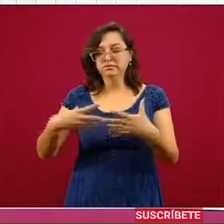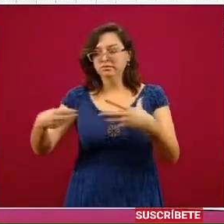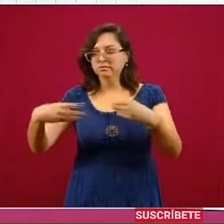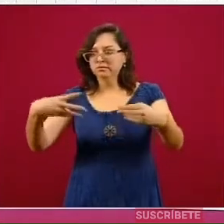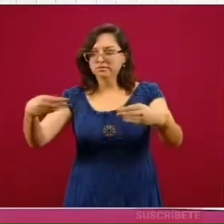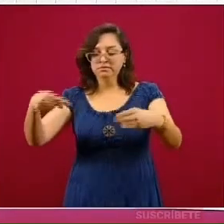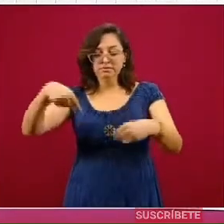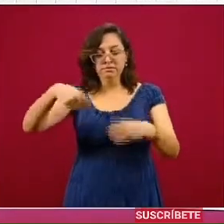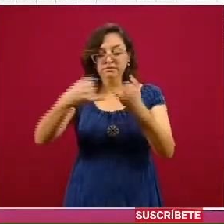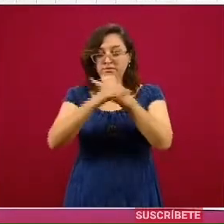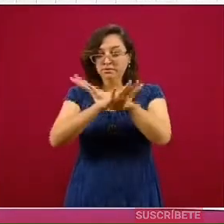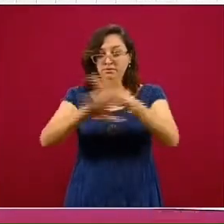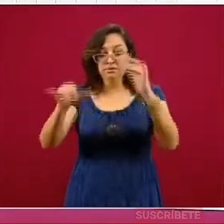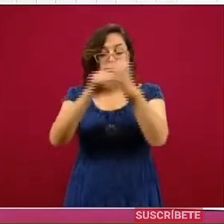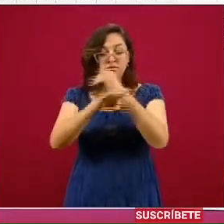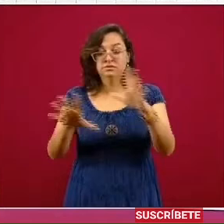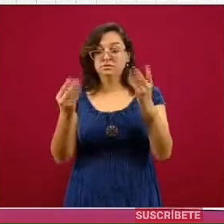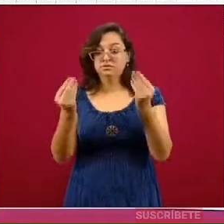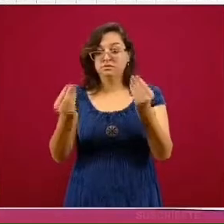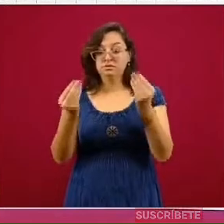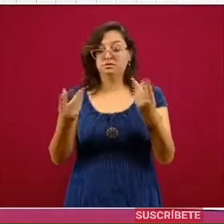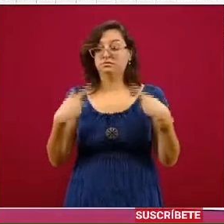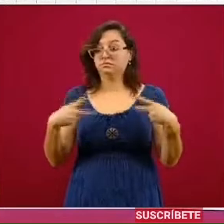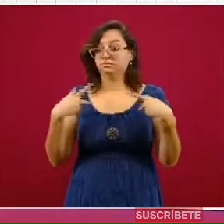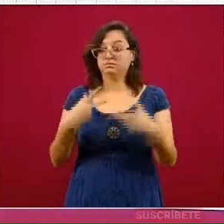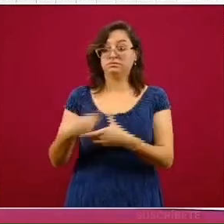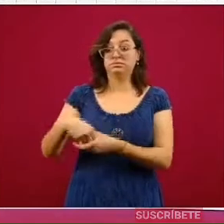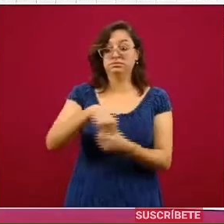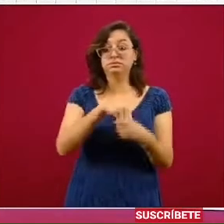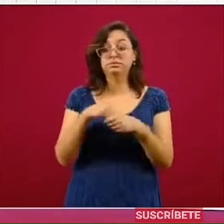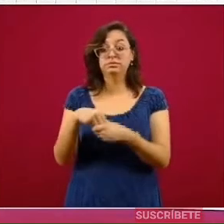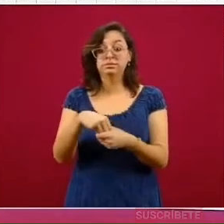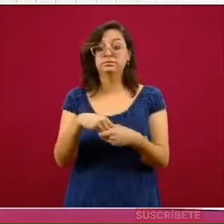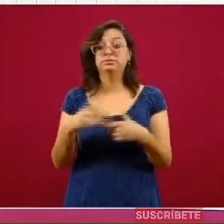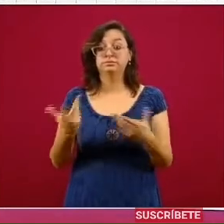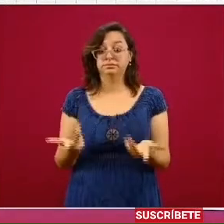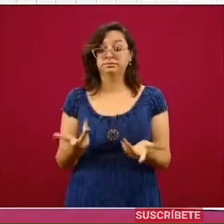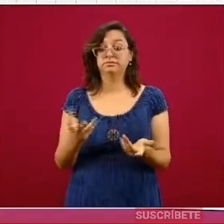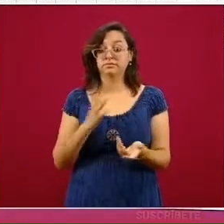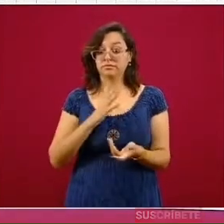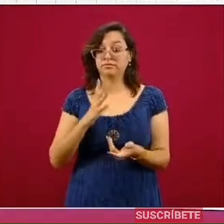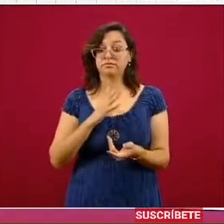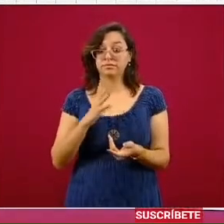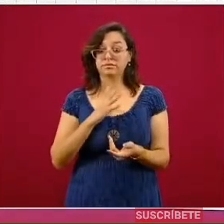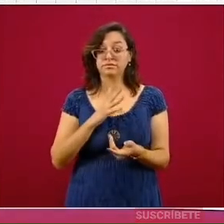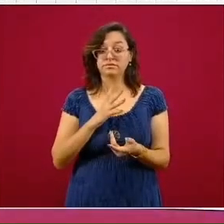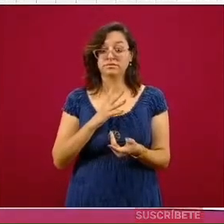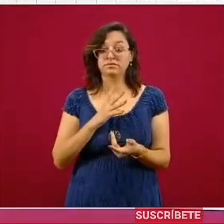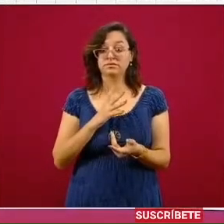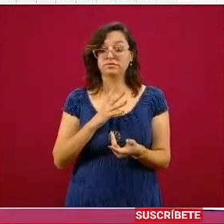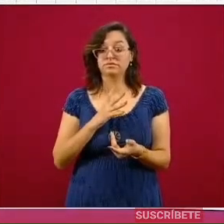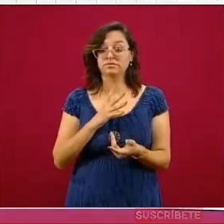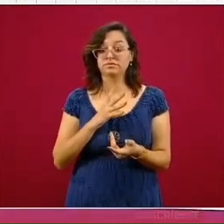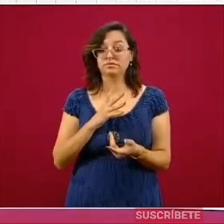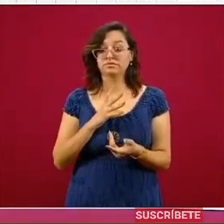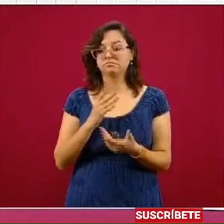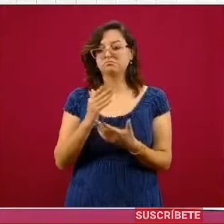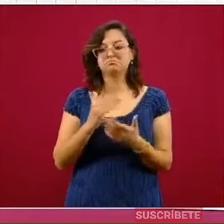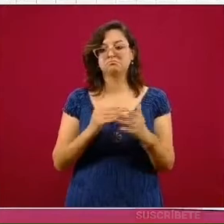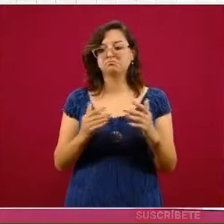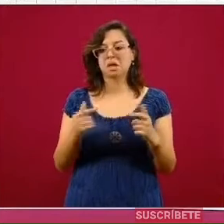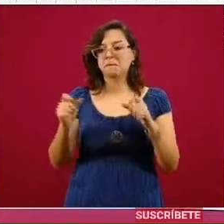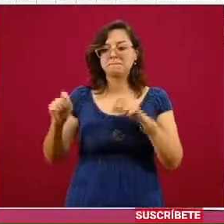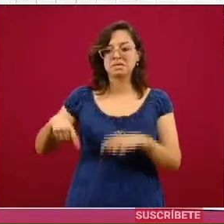gran cantidad de datos, porque hay una cantidad de población importante y casos, hubo muchos casos, entonces hay